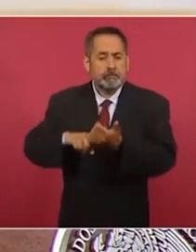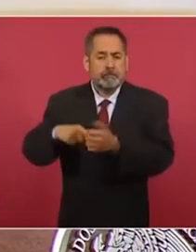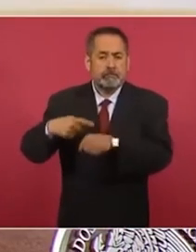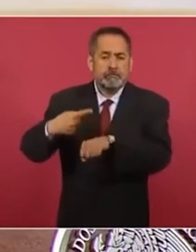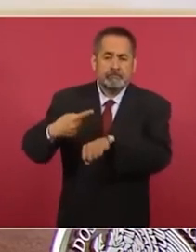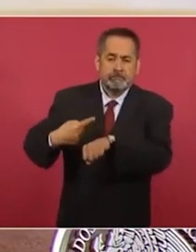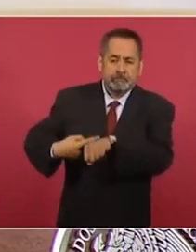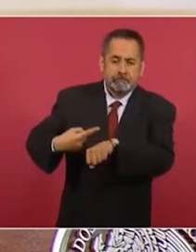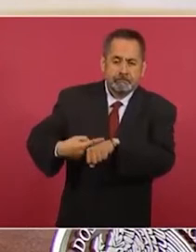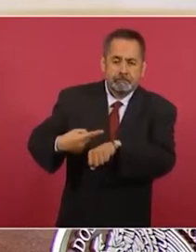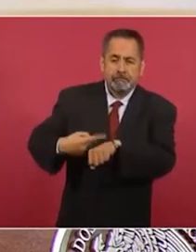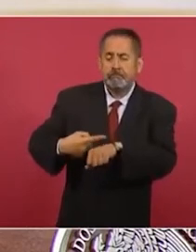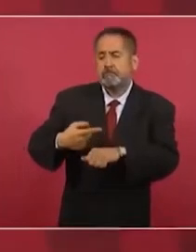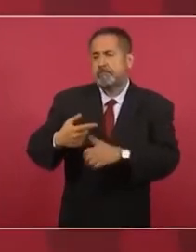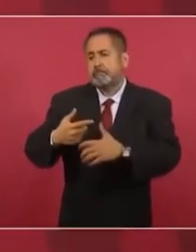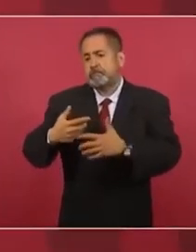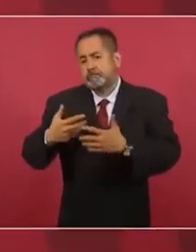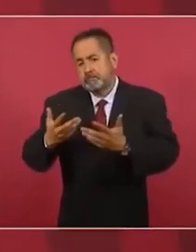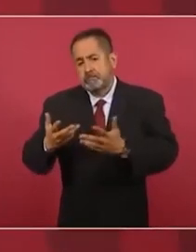preocupadas por